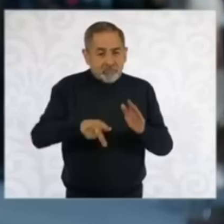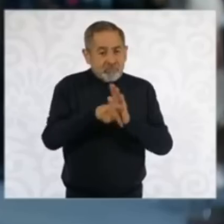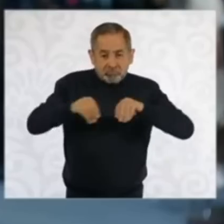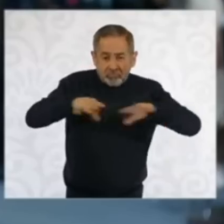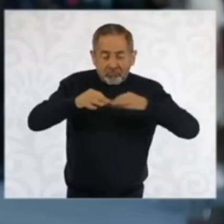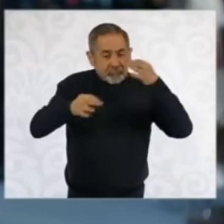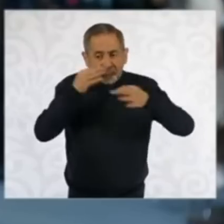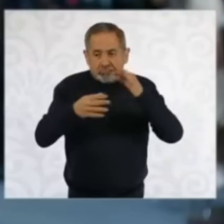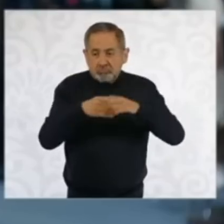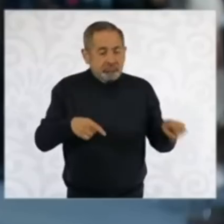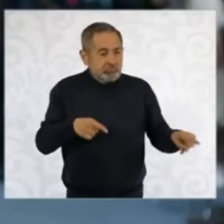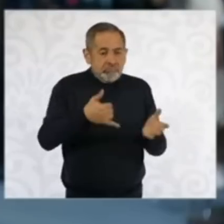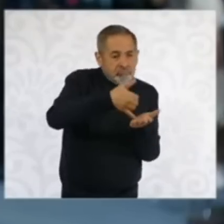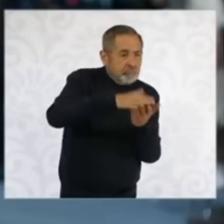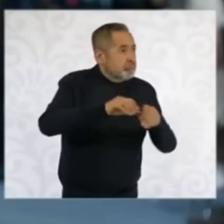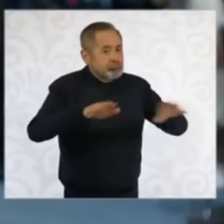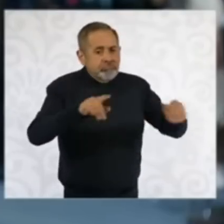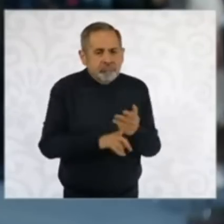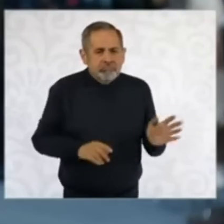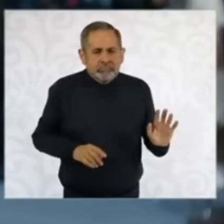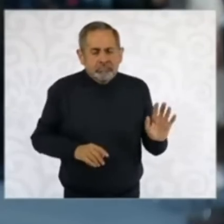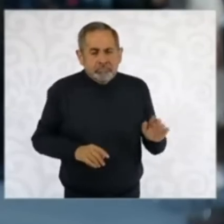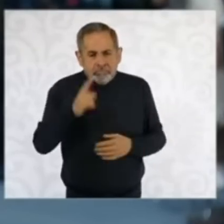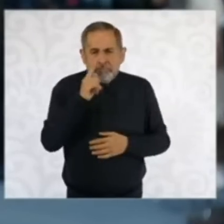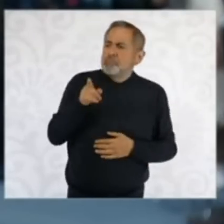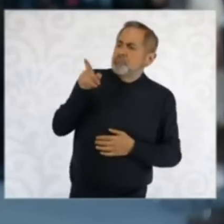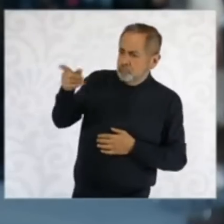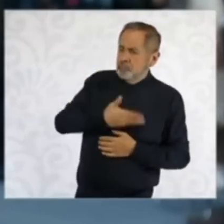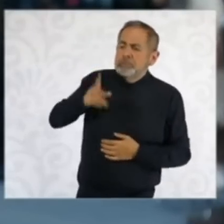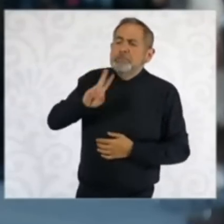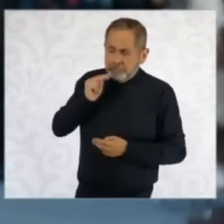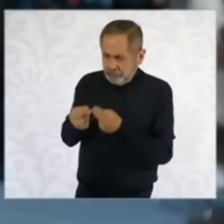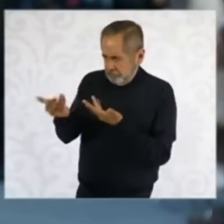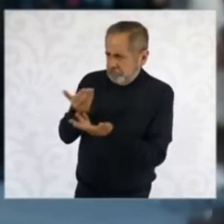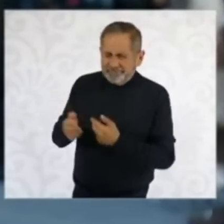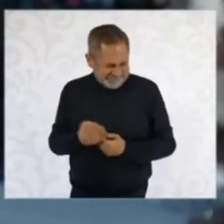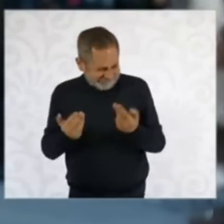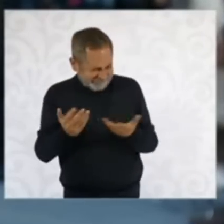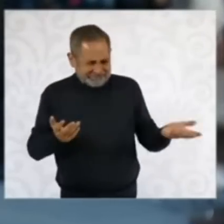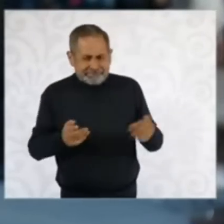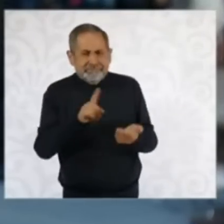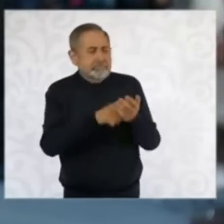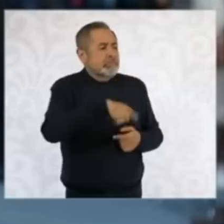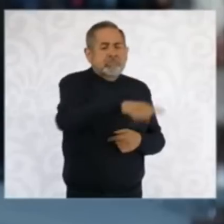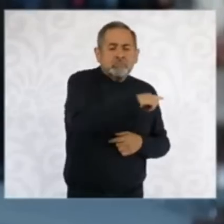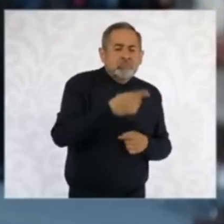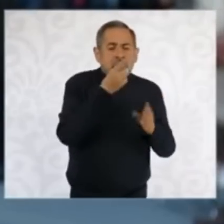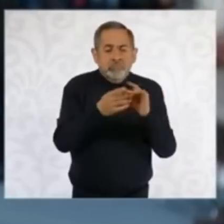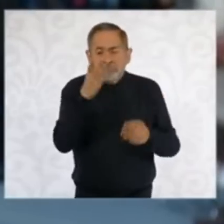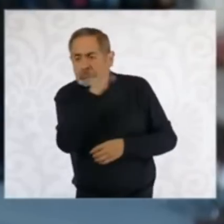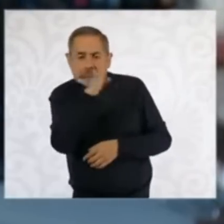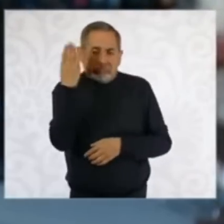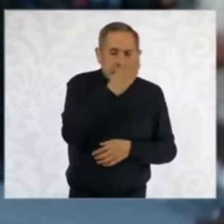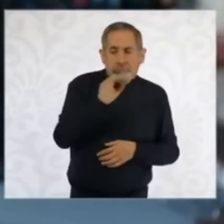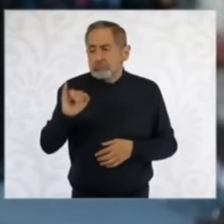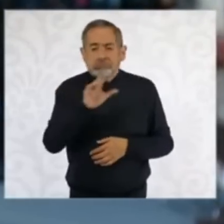medios impresos donde le dejan el margen de la negociación. Casualmente también hay voces que a veces apoyan la reforma, a veces